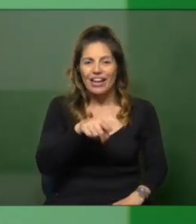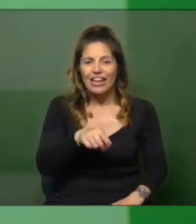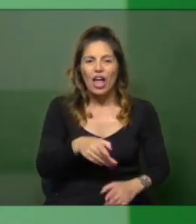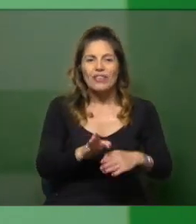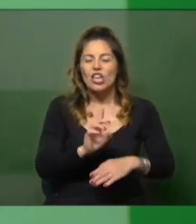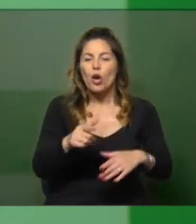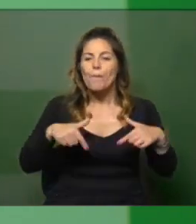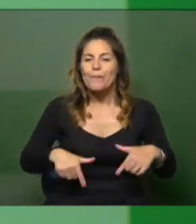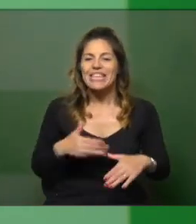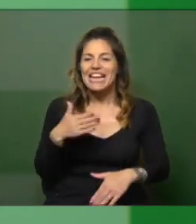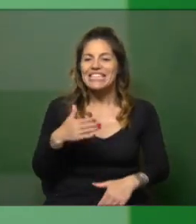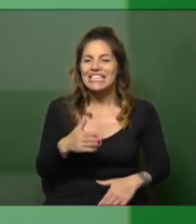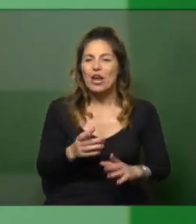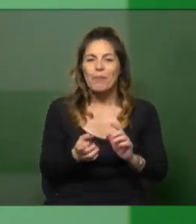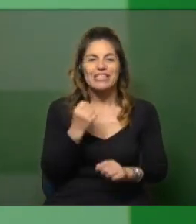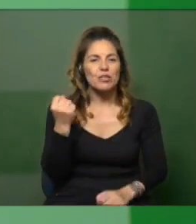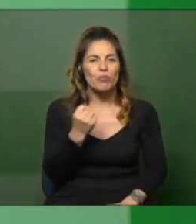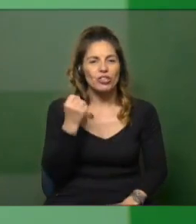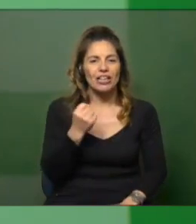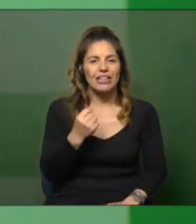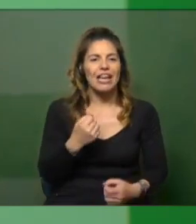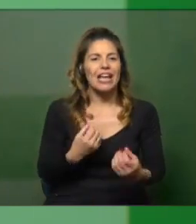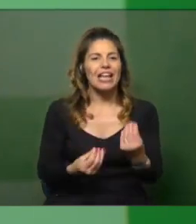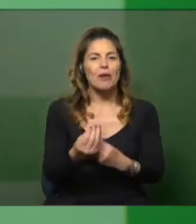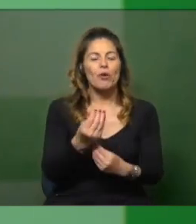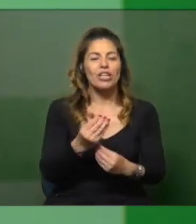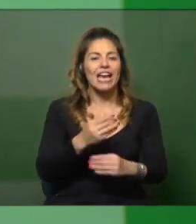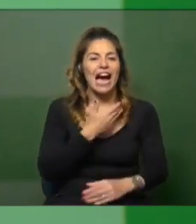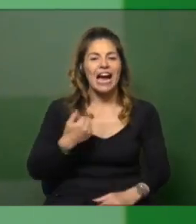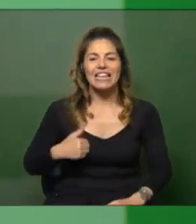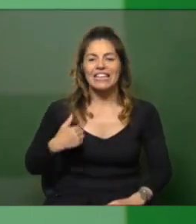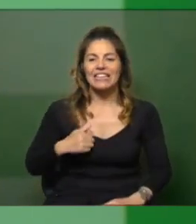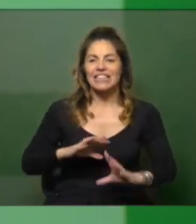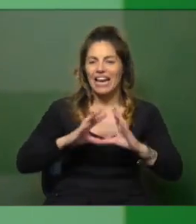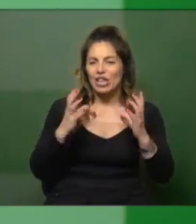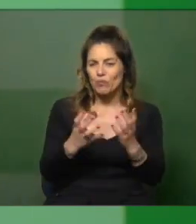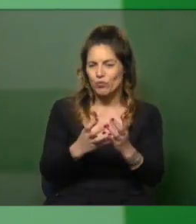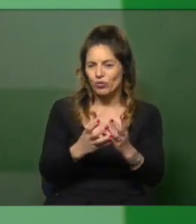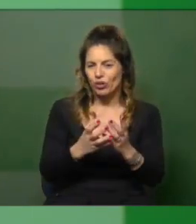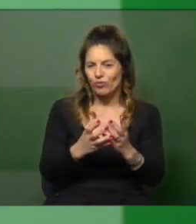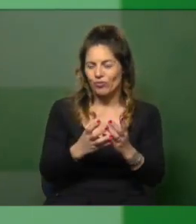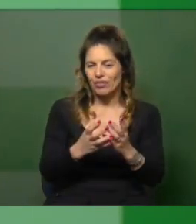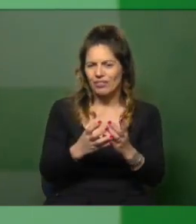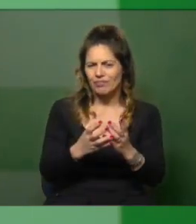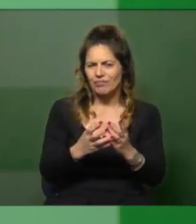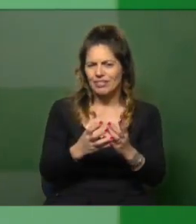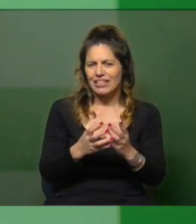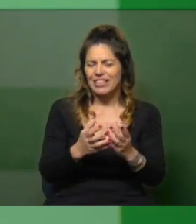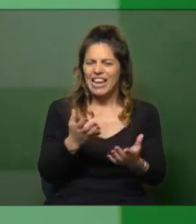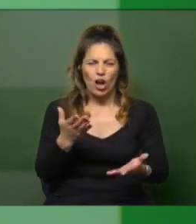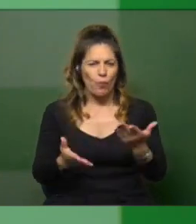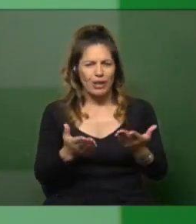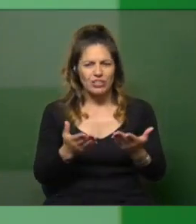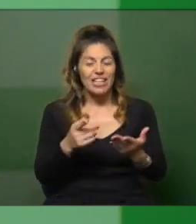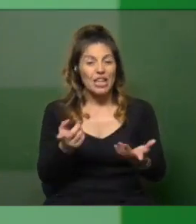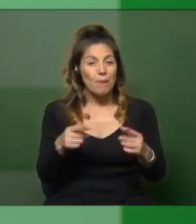canciller más importante aún va a ser el que pone Argentina de vuelta en el mundo eh es increíble no las comparaciones Porque esa misma frase se